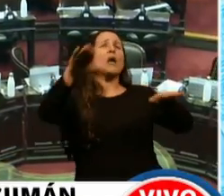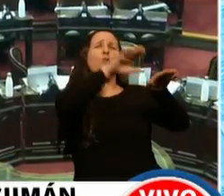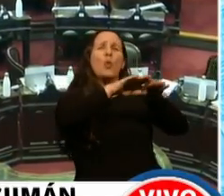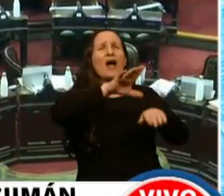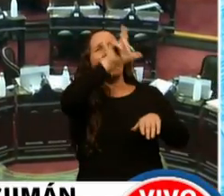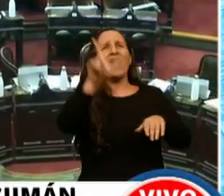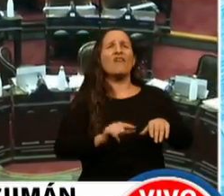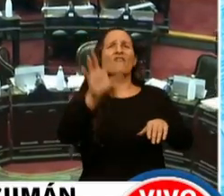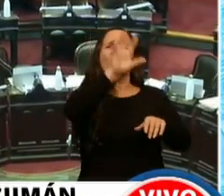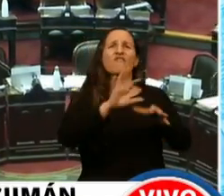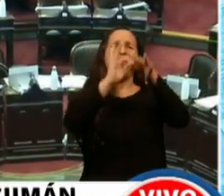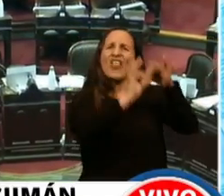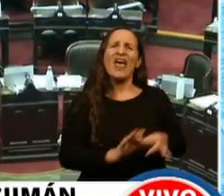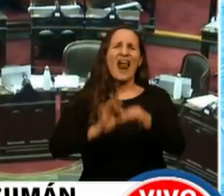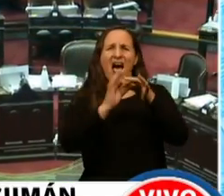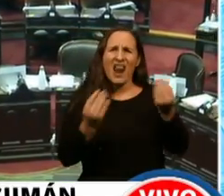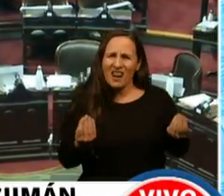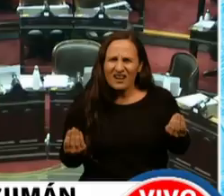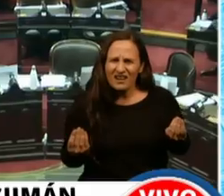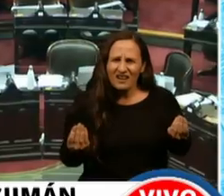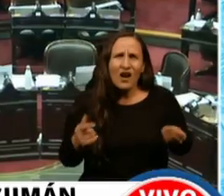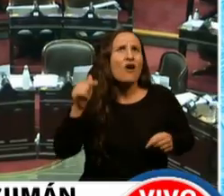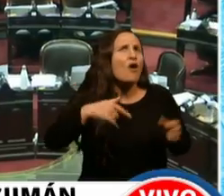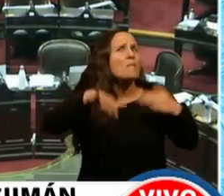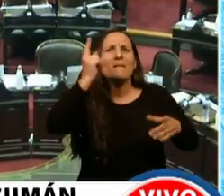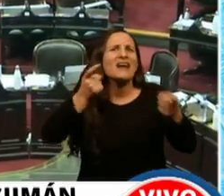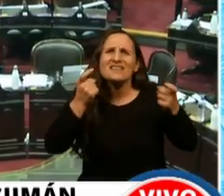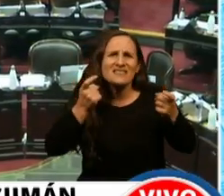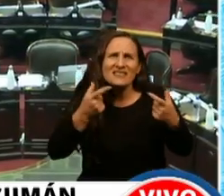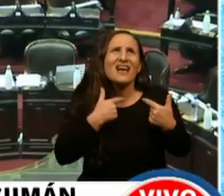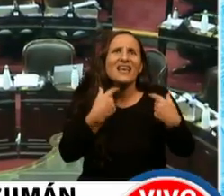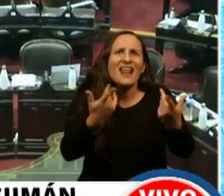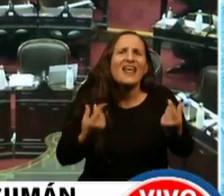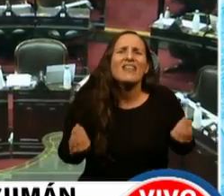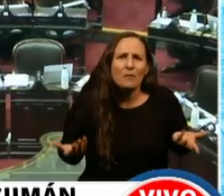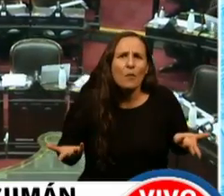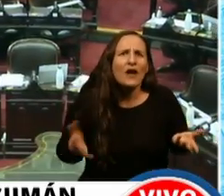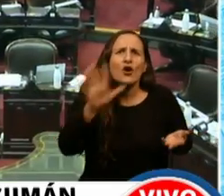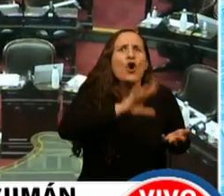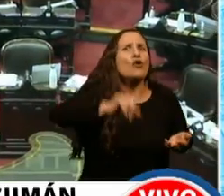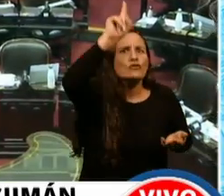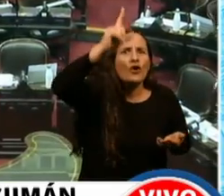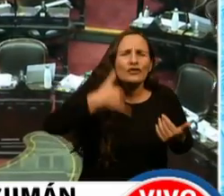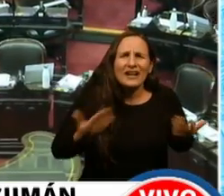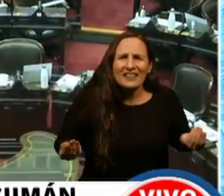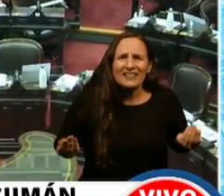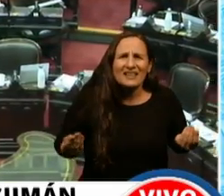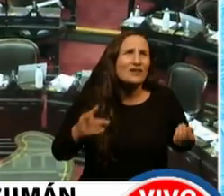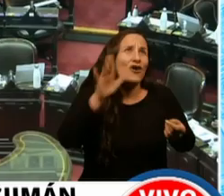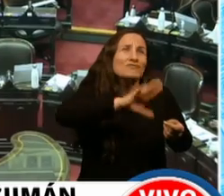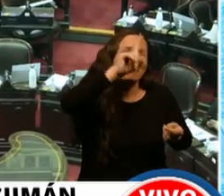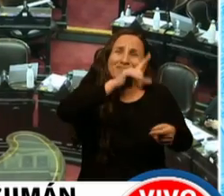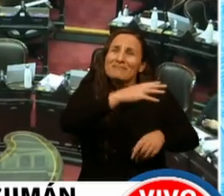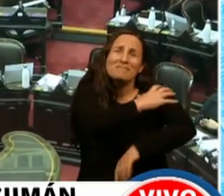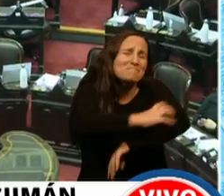federalismo si queremos llegar verdaderamente a los sectores que hoy lo están necesitando y sobre todo en el norte argentino la zona más pobre